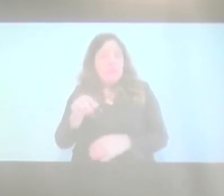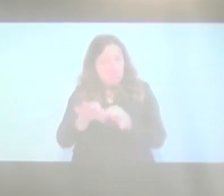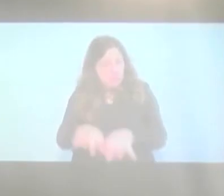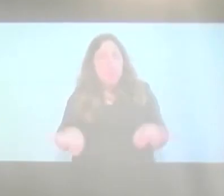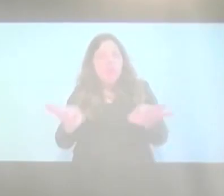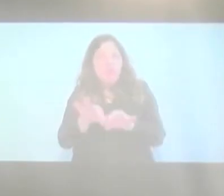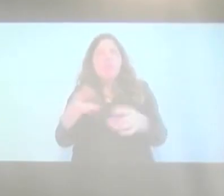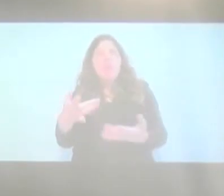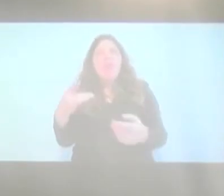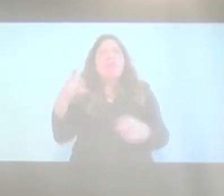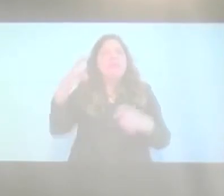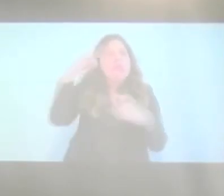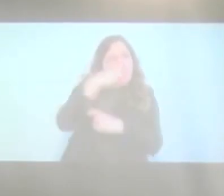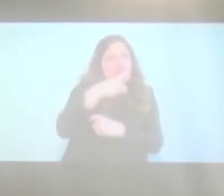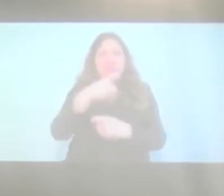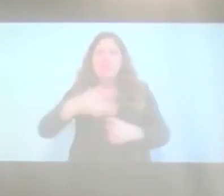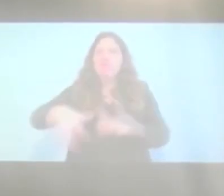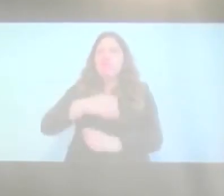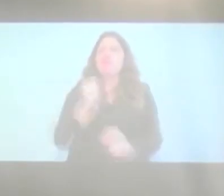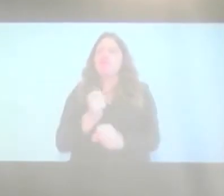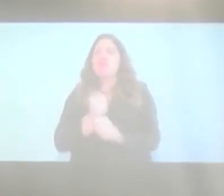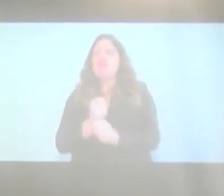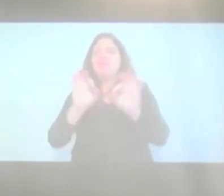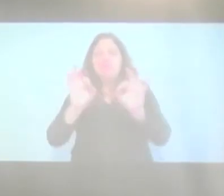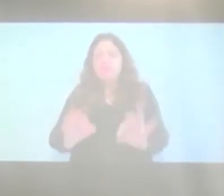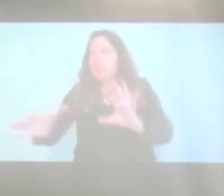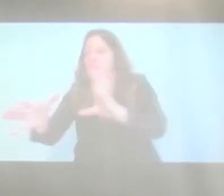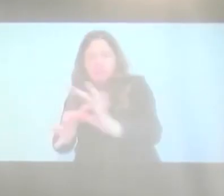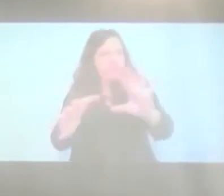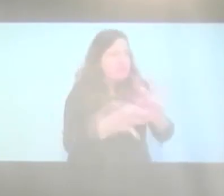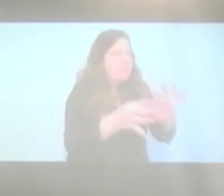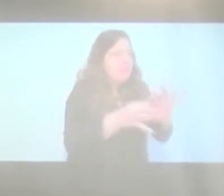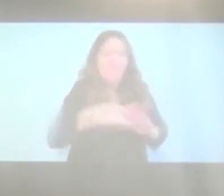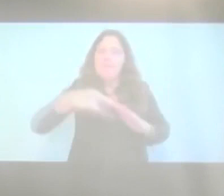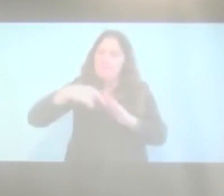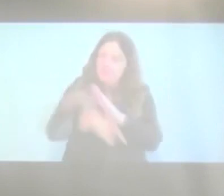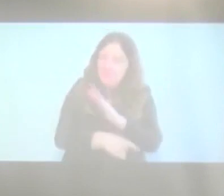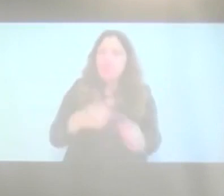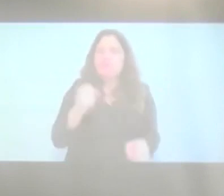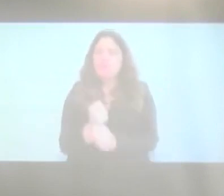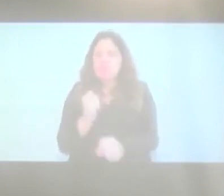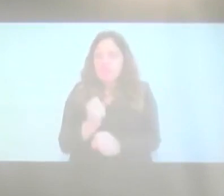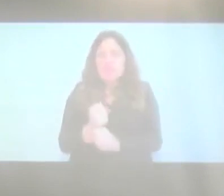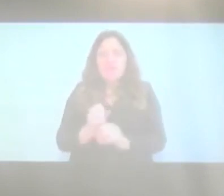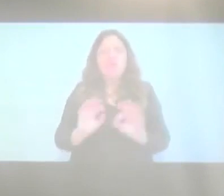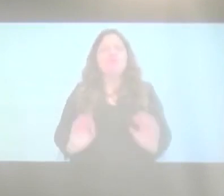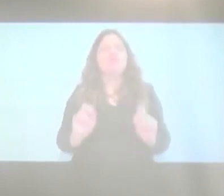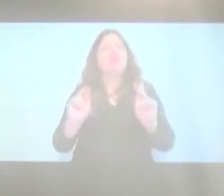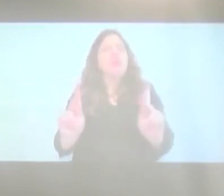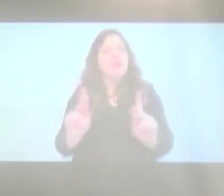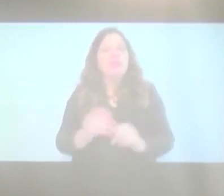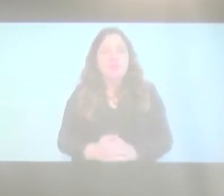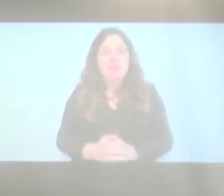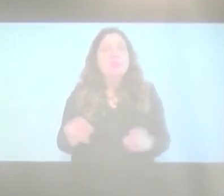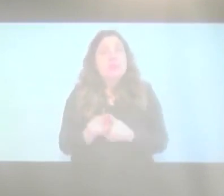dificultan el que se trabaje de una manera realmente intersectorial en un nivel de profundidad adecuado. Y también el tema de los datos, o